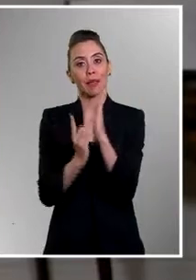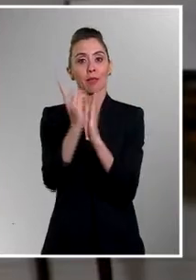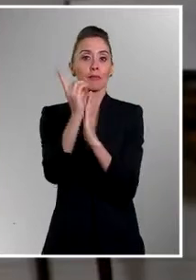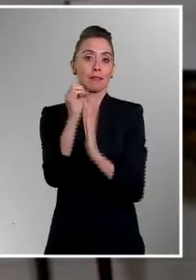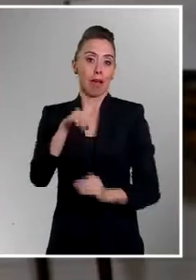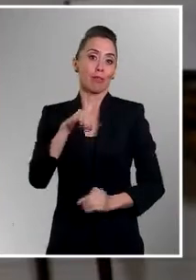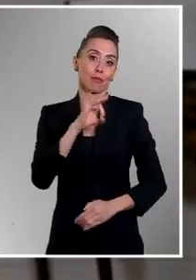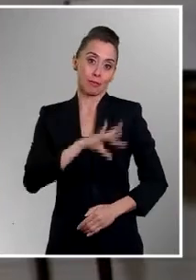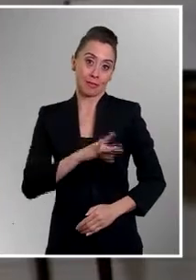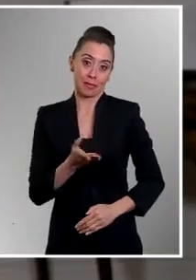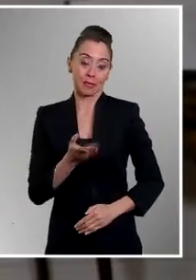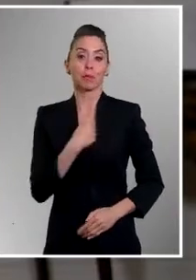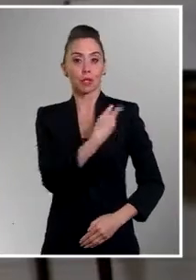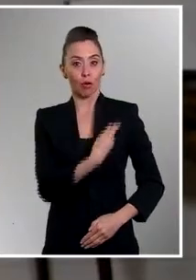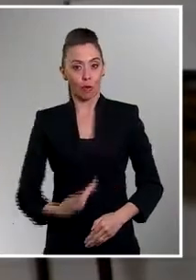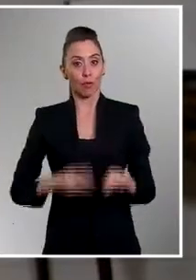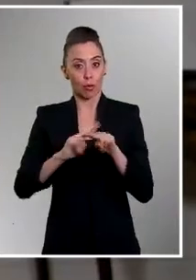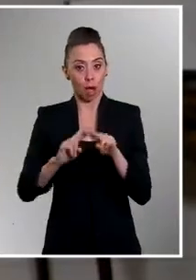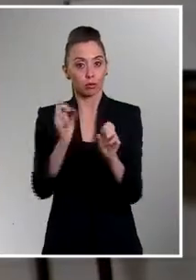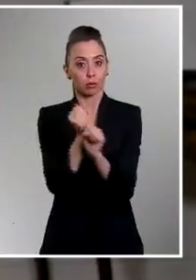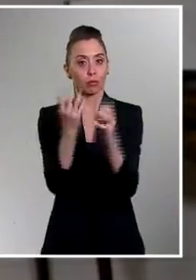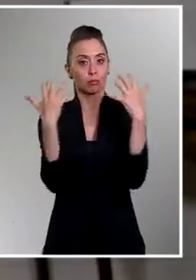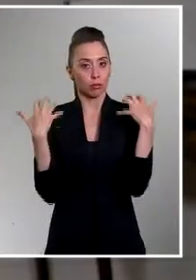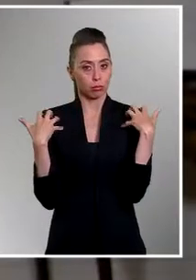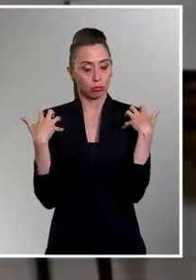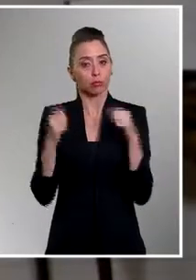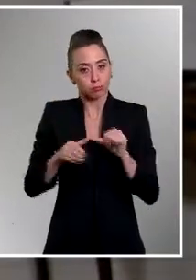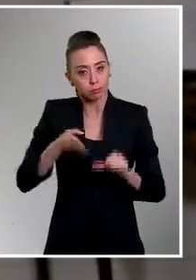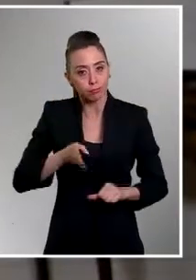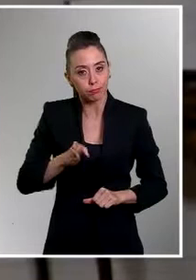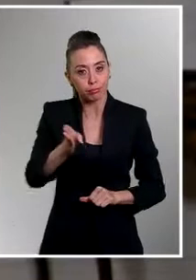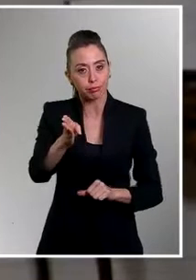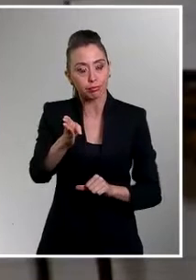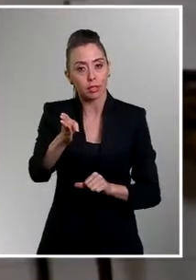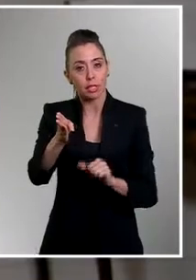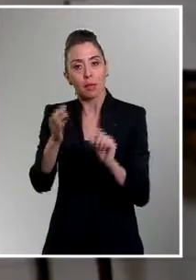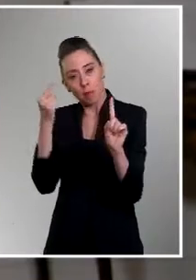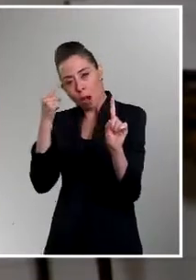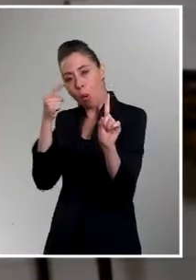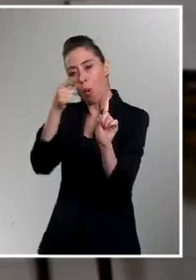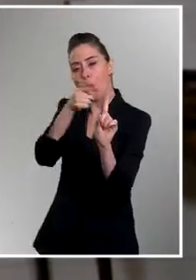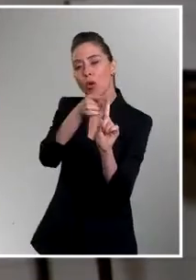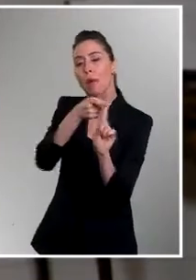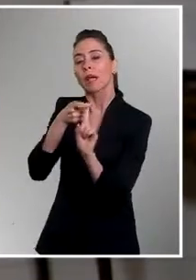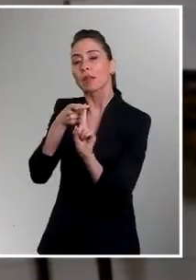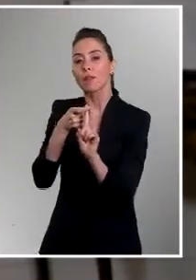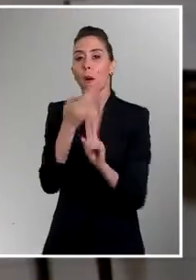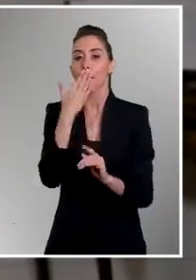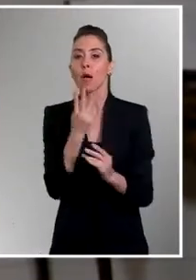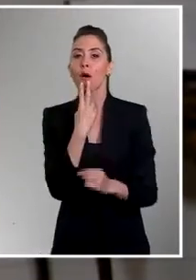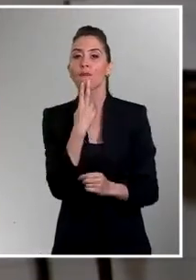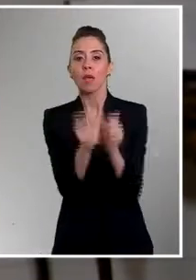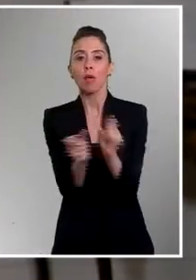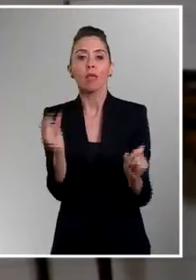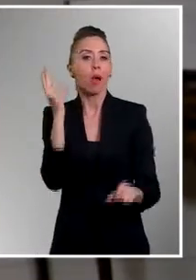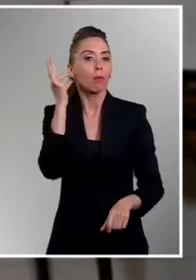mi gobierno está llevando adelante un trabajo responsable y persistente para acercarnos a un objetivo claro mejorar la vida de las mujeres